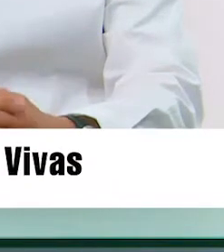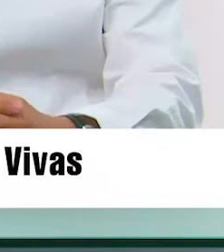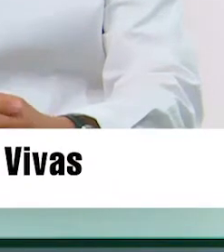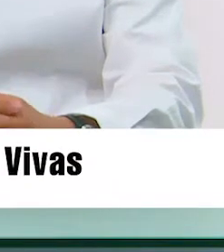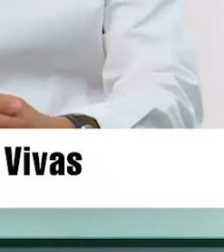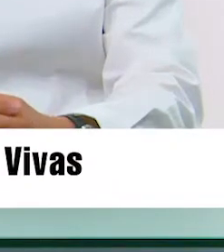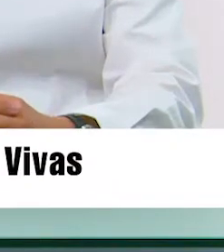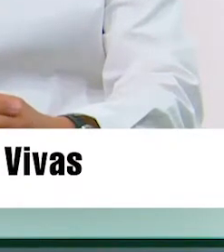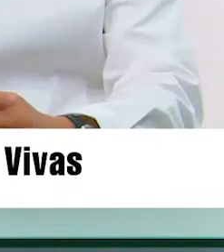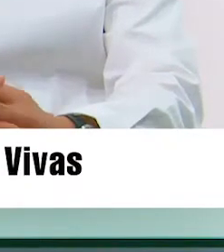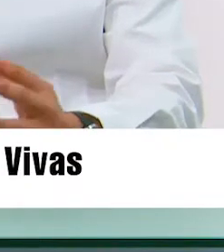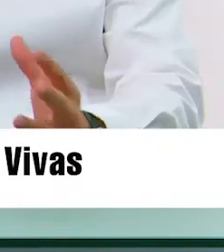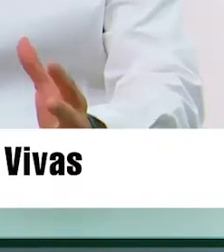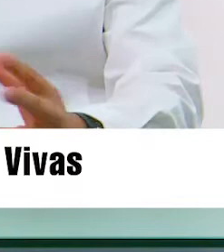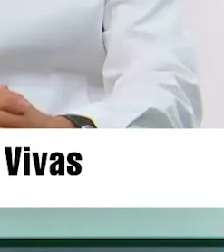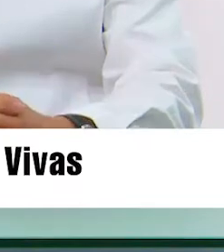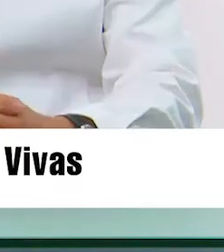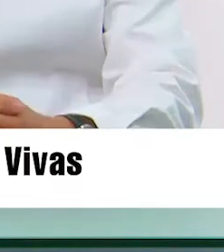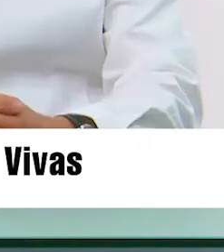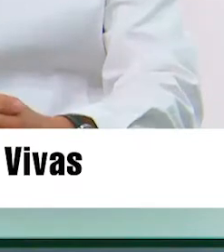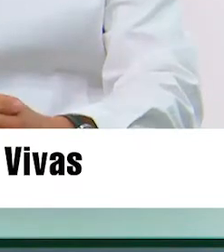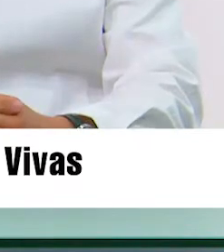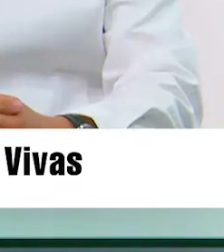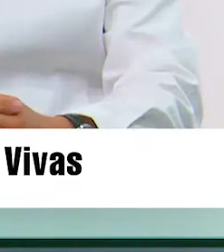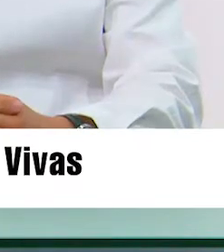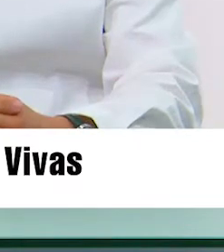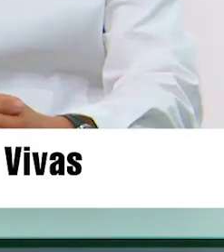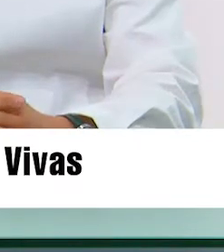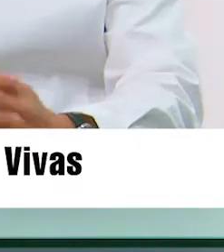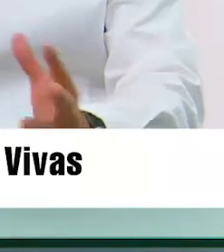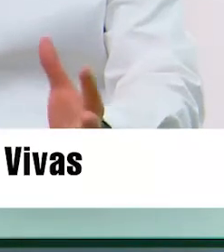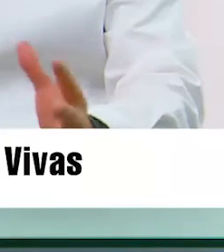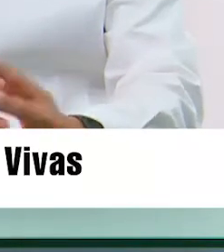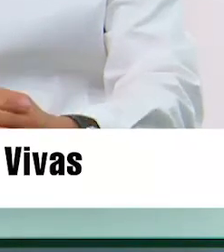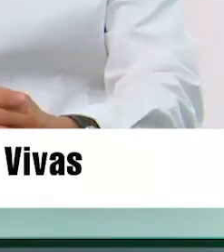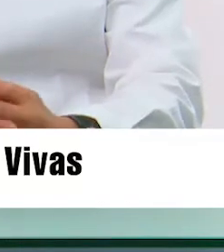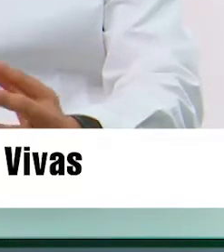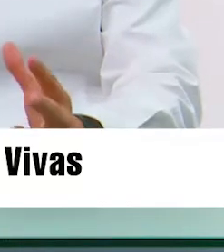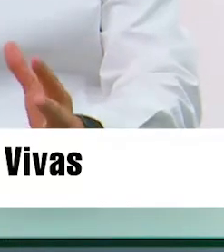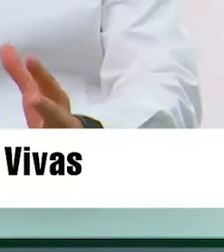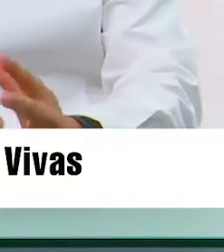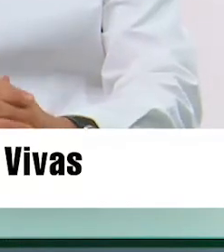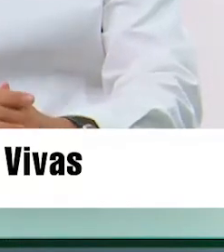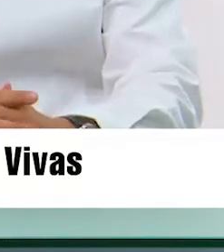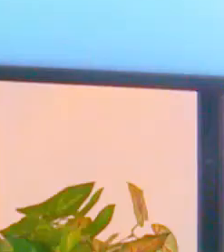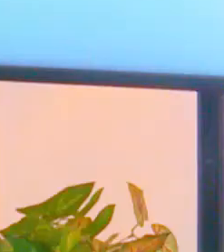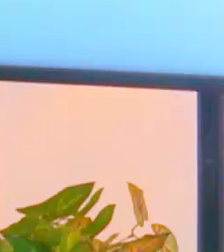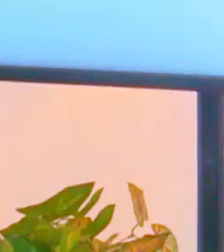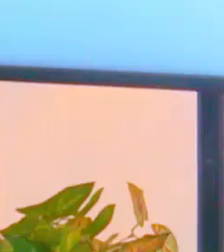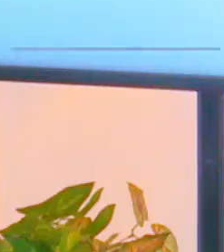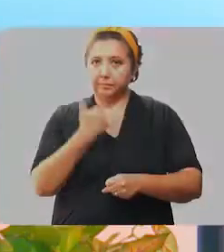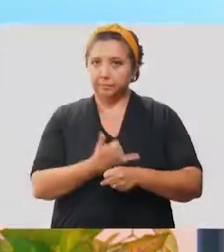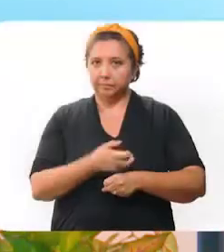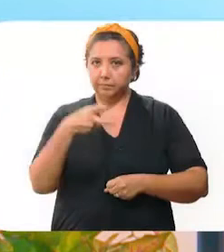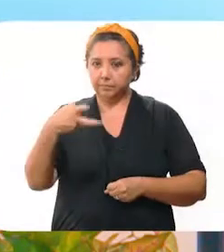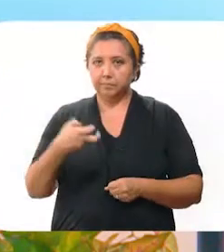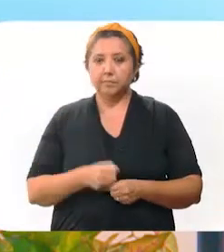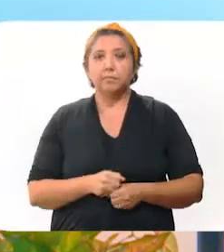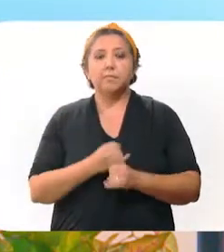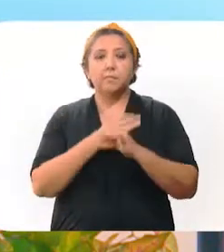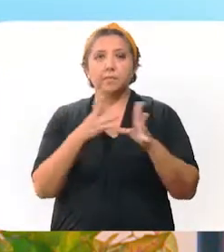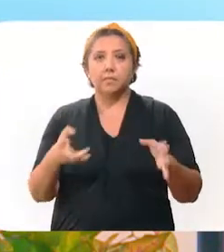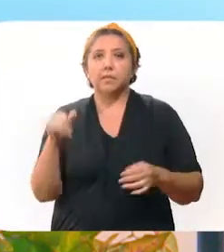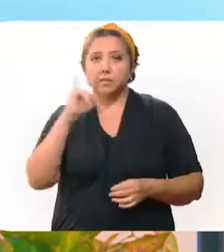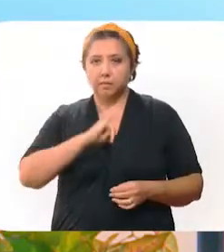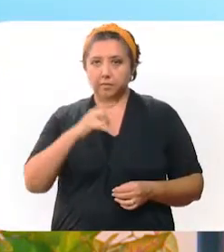Muy buenas tardes. A continuación daremos a conocer el comportamiento del COVID-19 en nuestro estado de Yucatán. Doctor Isaac. Gracias, secretario. Este es el parte